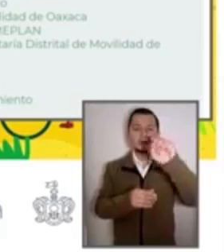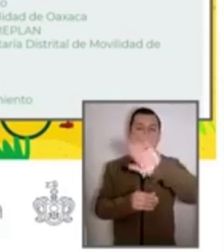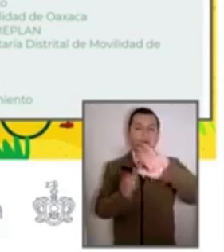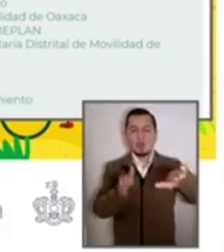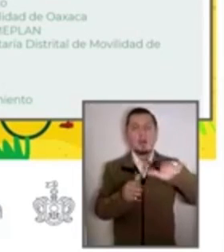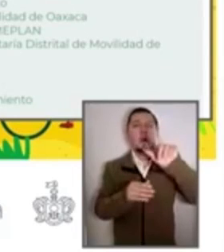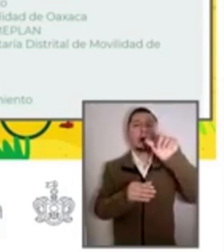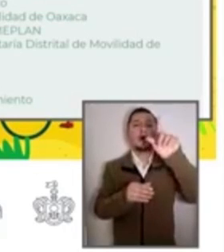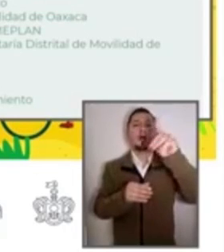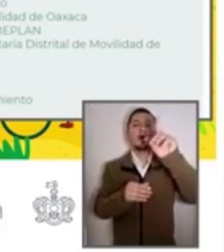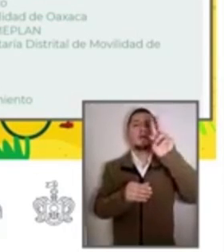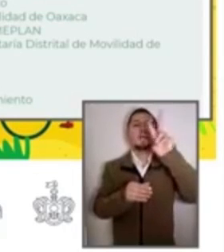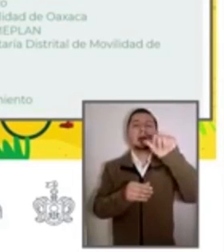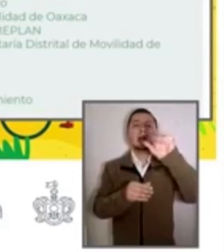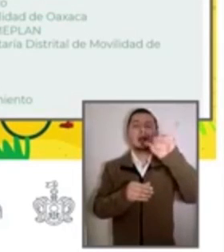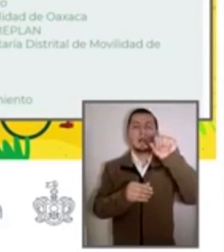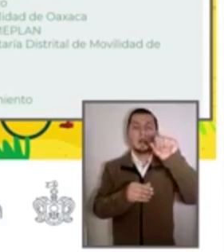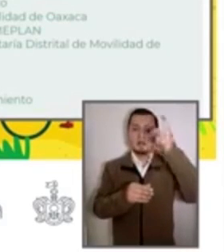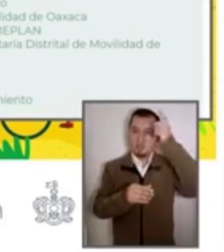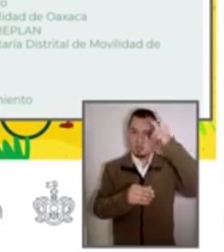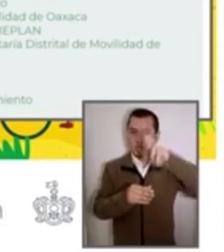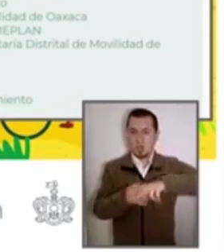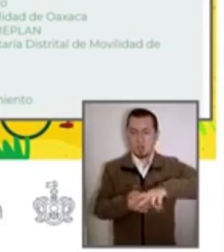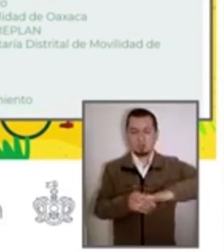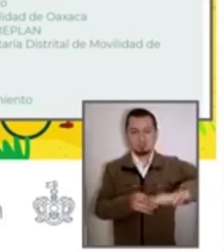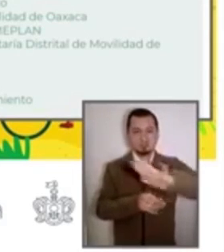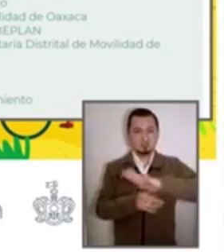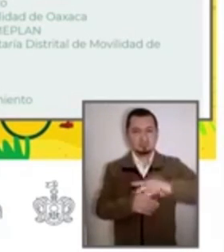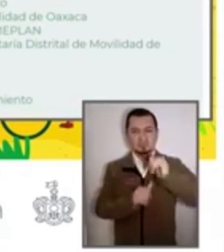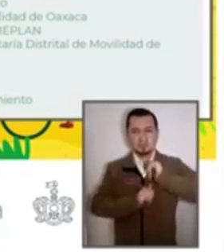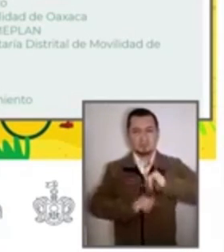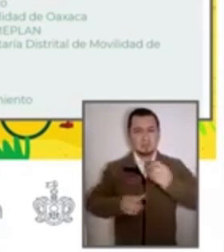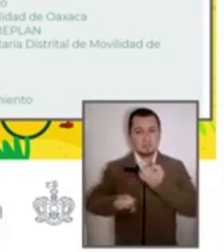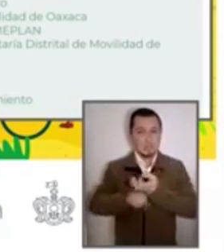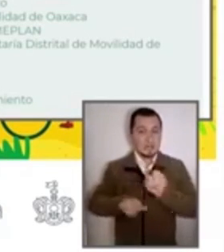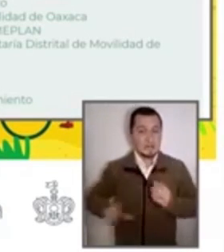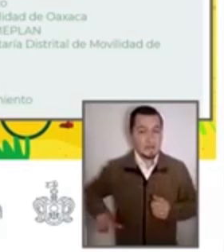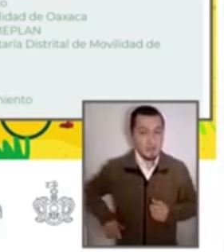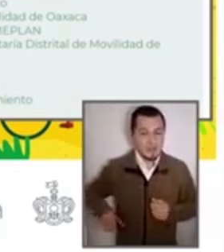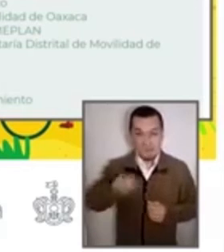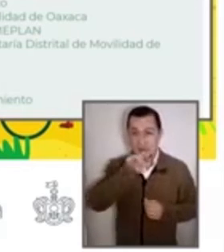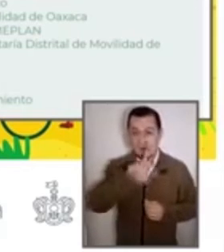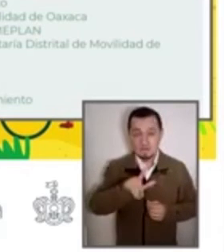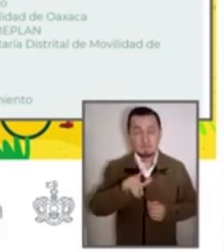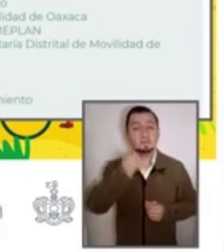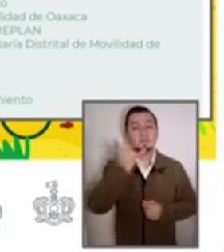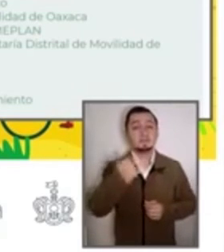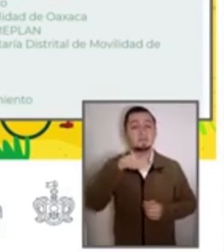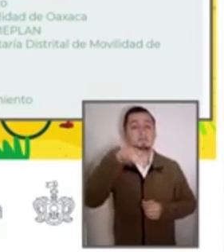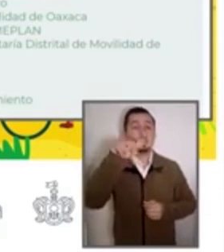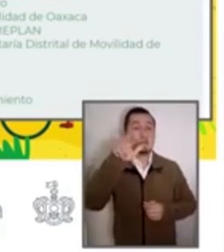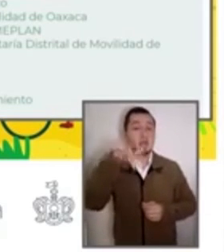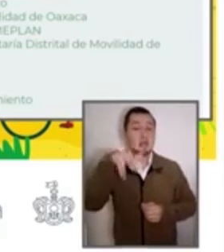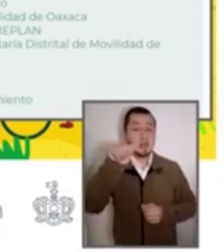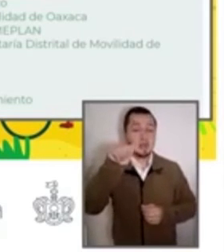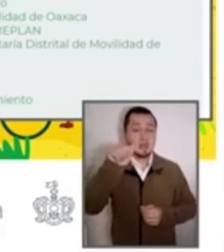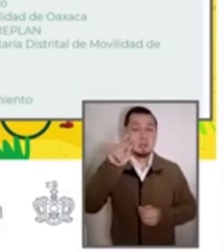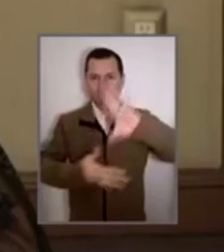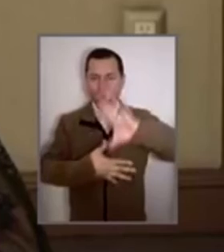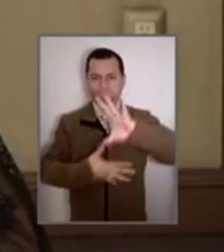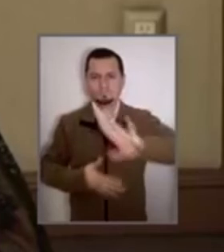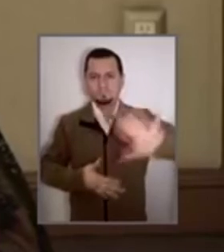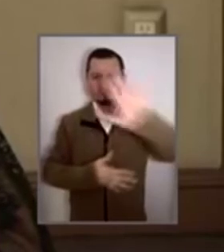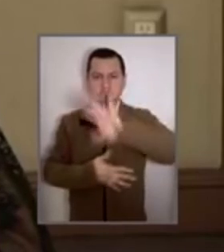En el área metropolitana de Guadalajara se realizan 11.726.000 viajes,